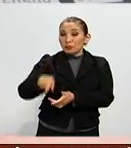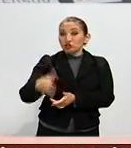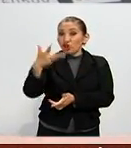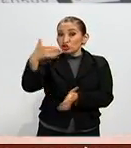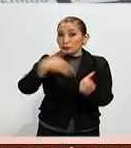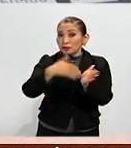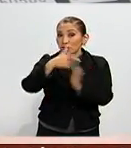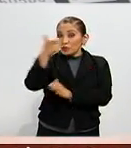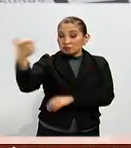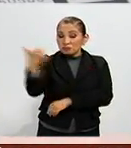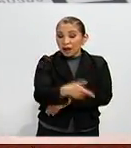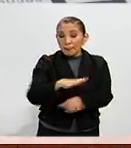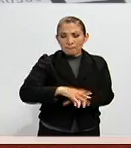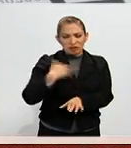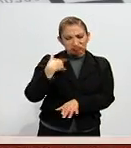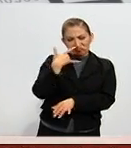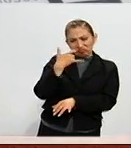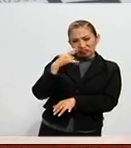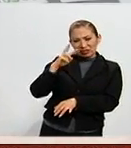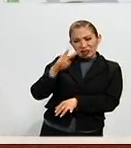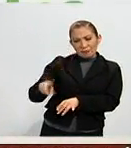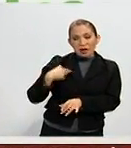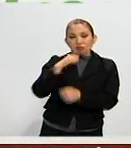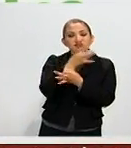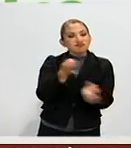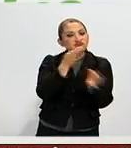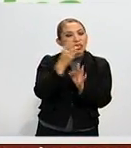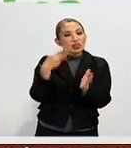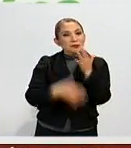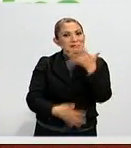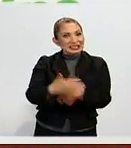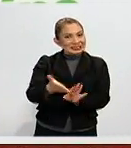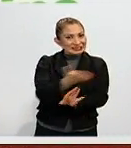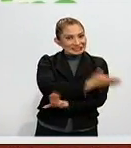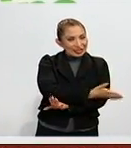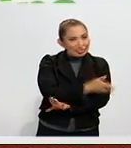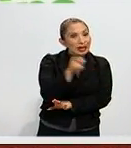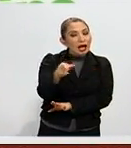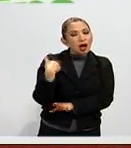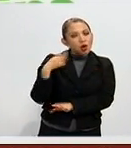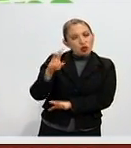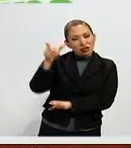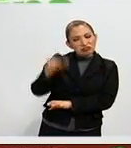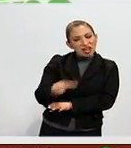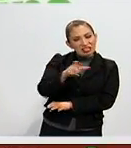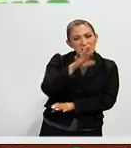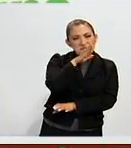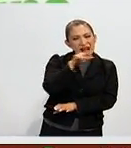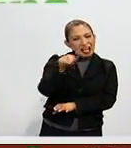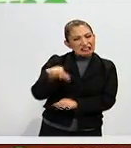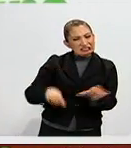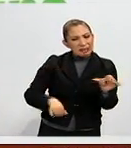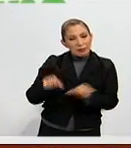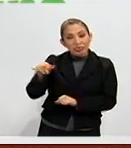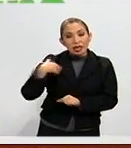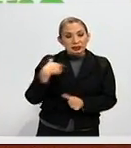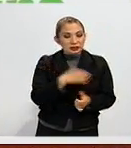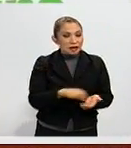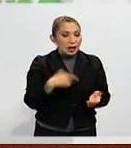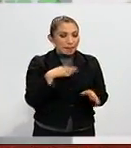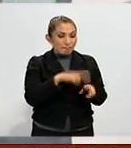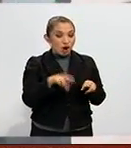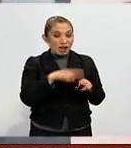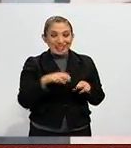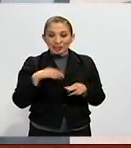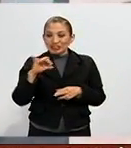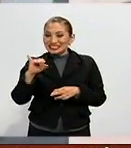17.8 millones de pesos por irregularidades en las campañas de 2015. Entre las conductas sancionadas se encuentra la adquisición de boletos